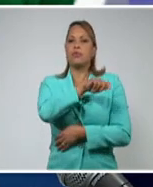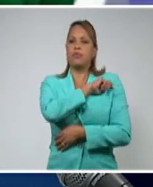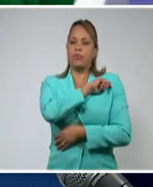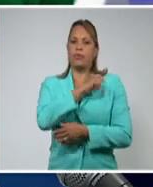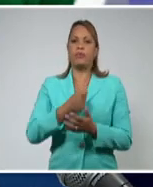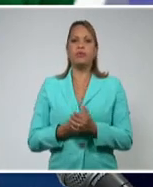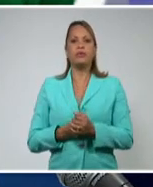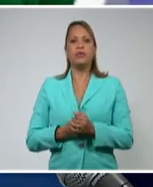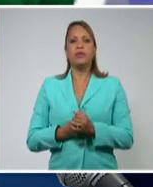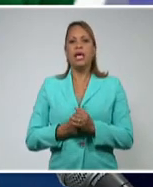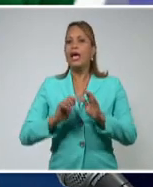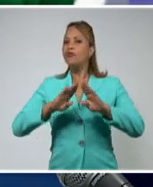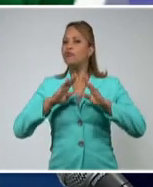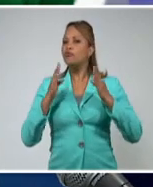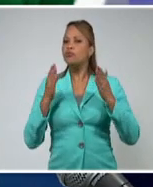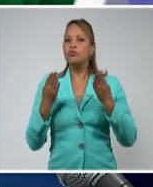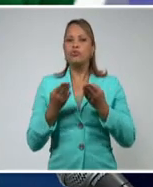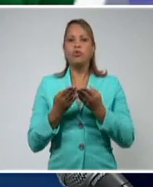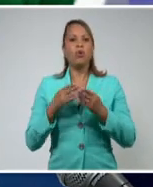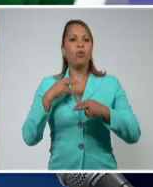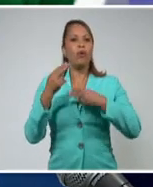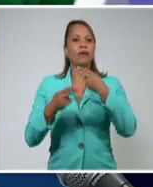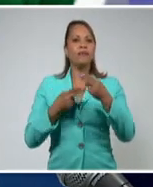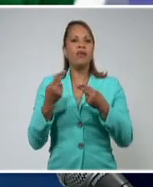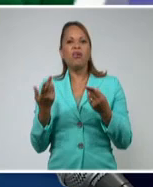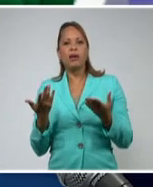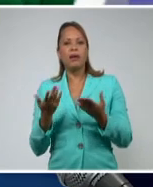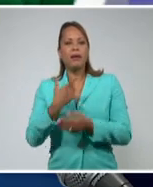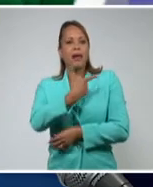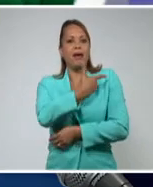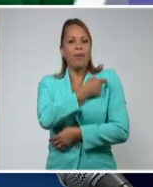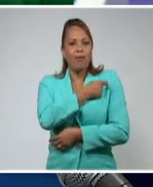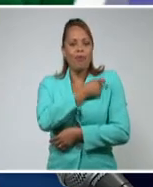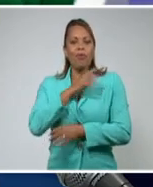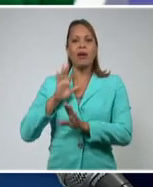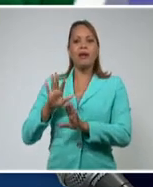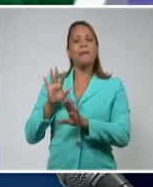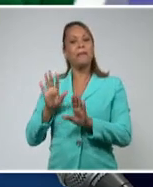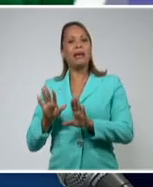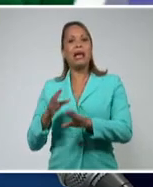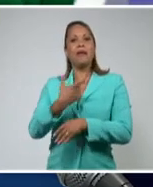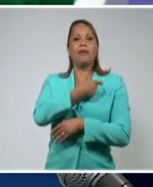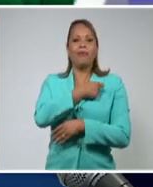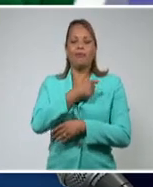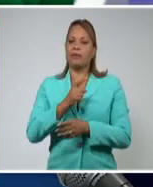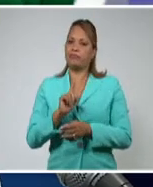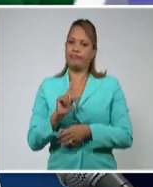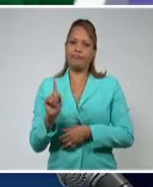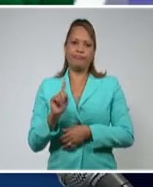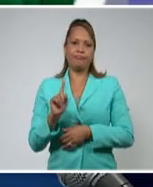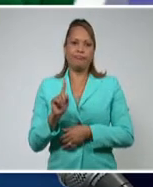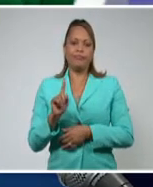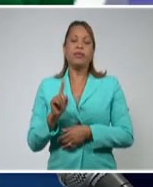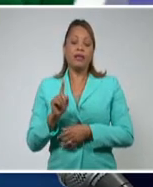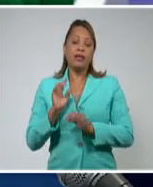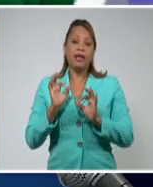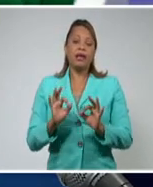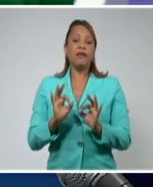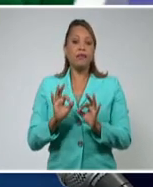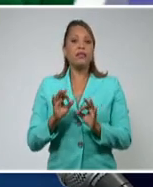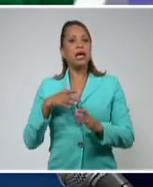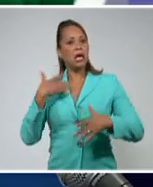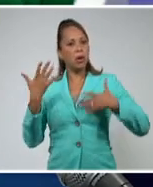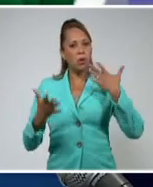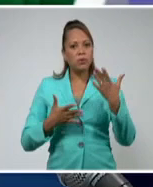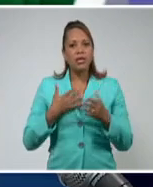se lo podemos dejar a las vacunas que con tanta satisfacción vemos que está en la